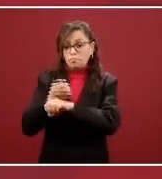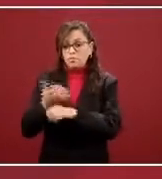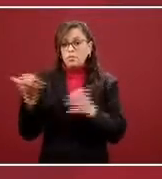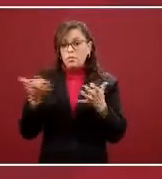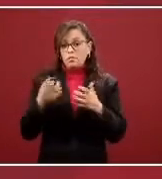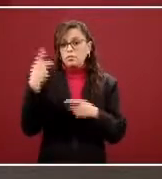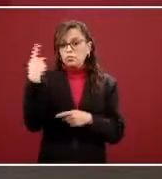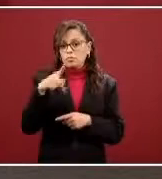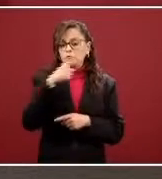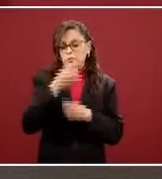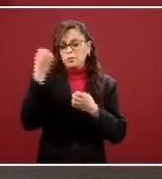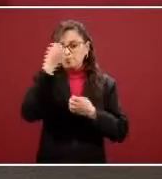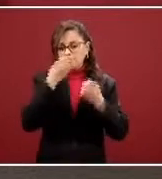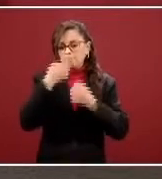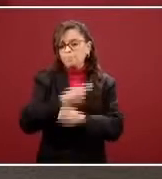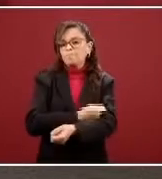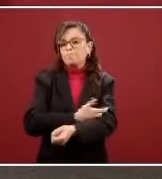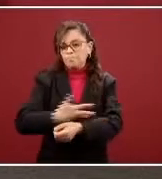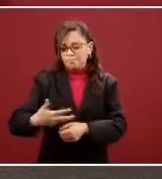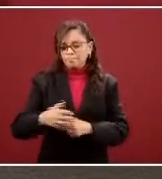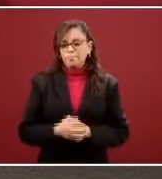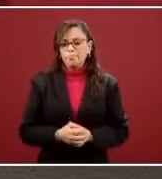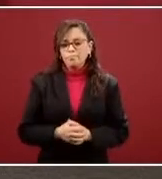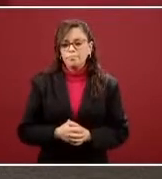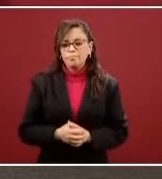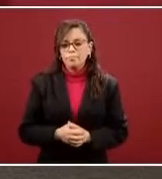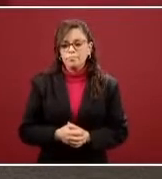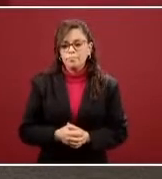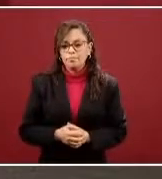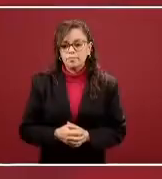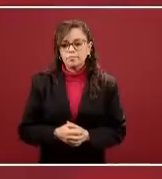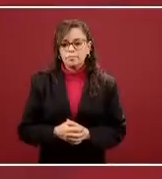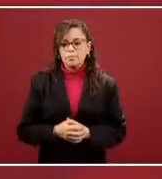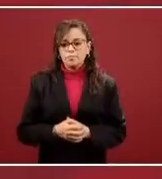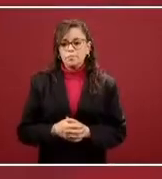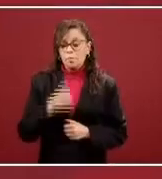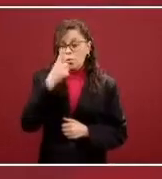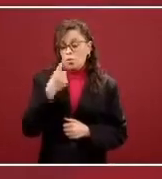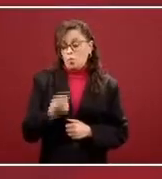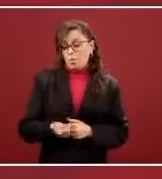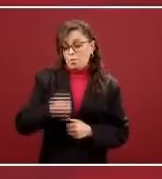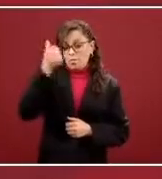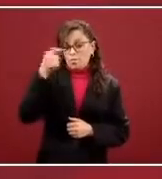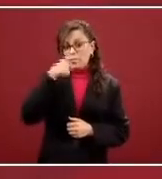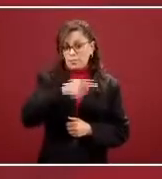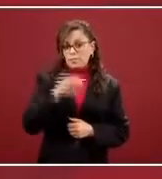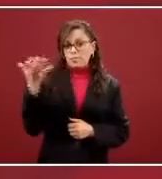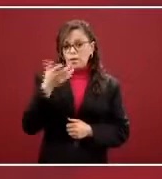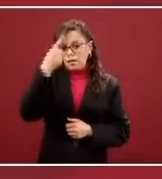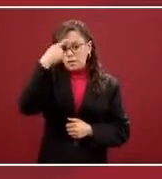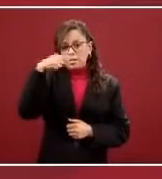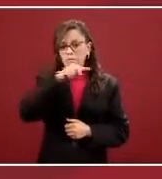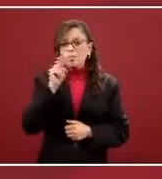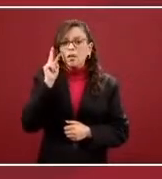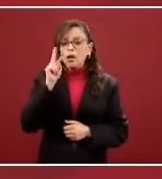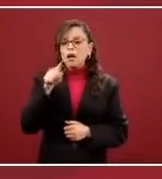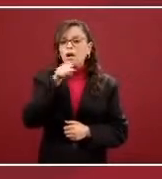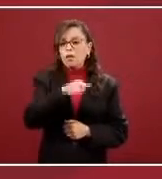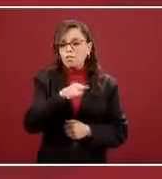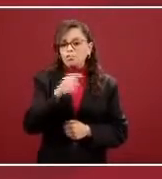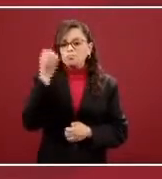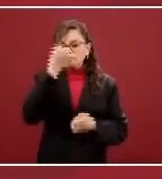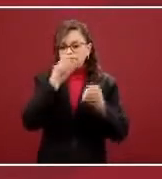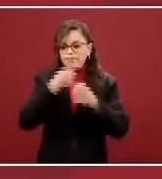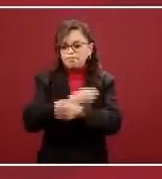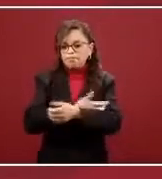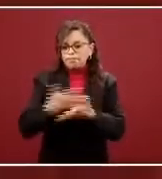sus diagnósticos. Una de las primeras actividades que se hizo una vez que se tuvo el marco diagnóstico en el INDRE fue a la brevedad, y